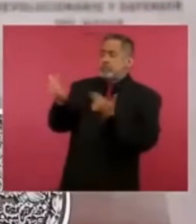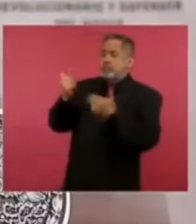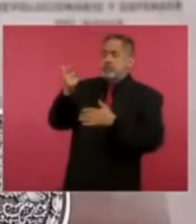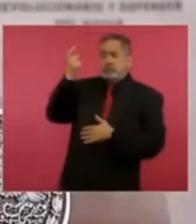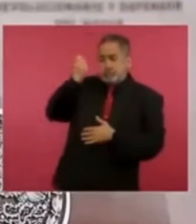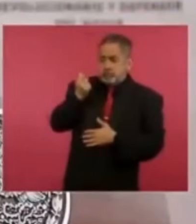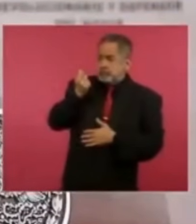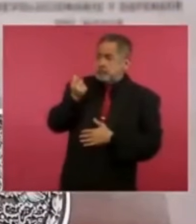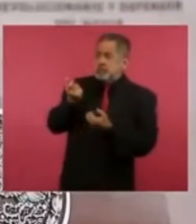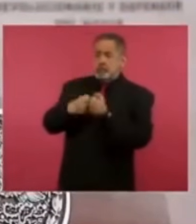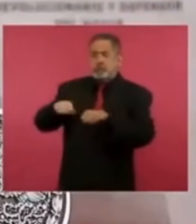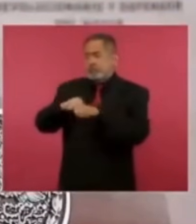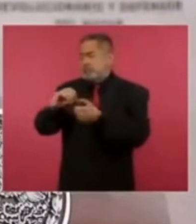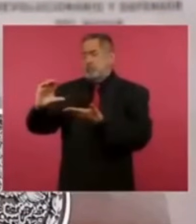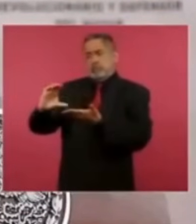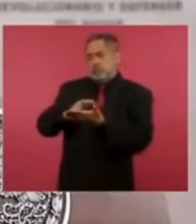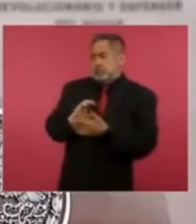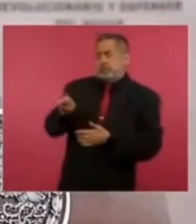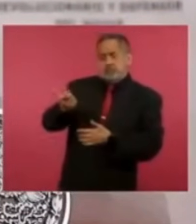del seguro.